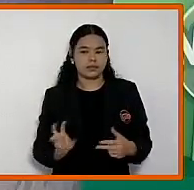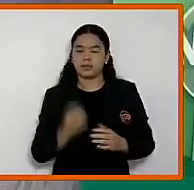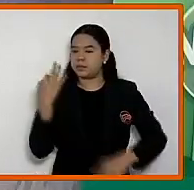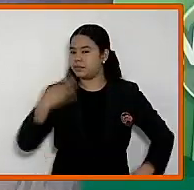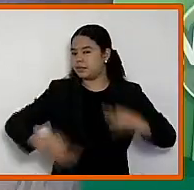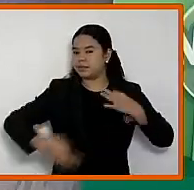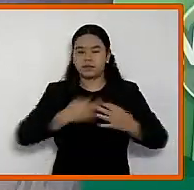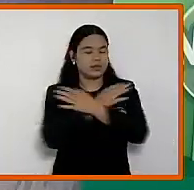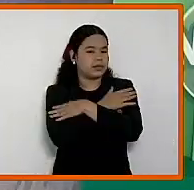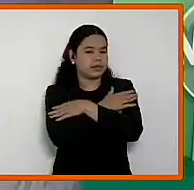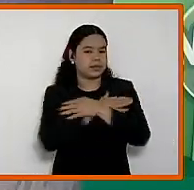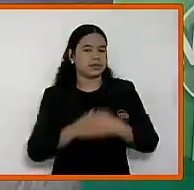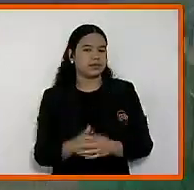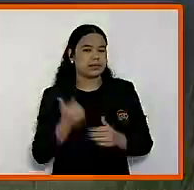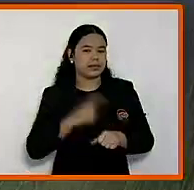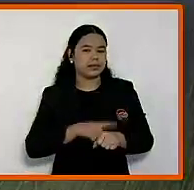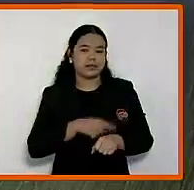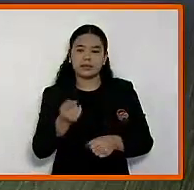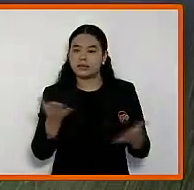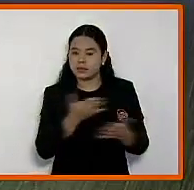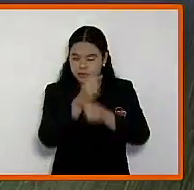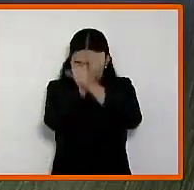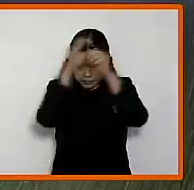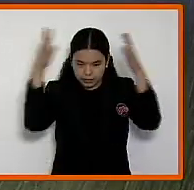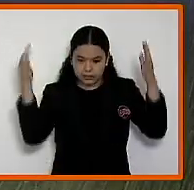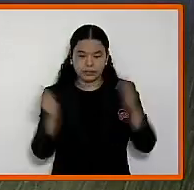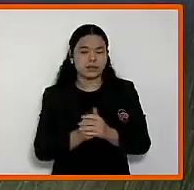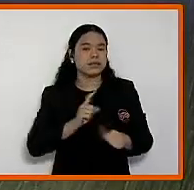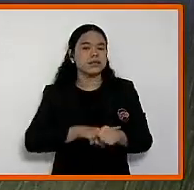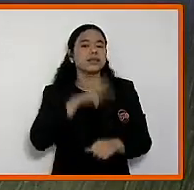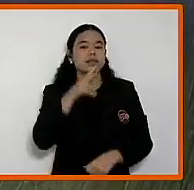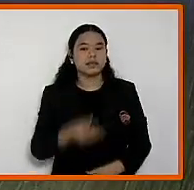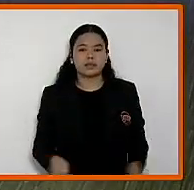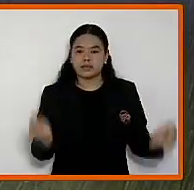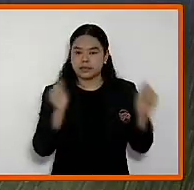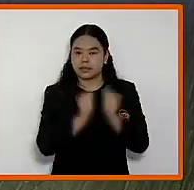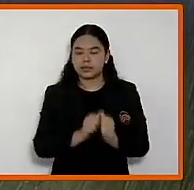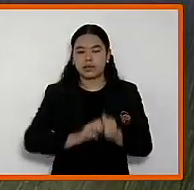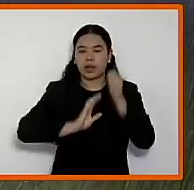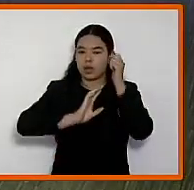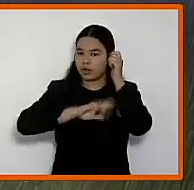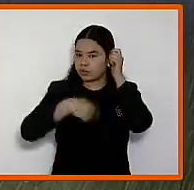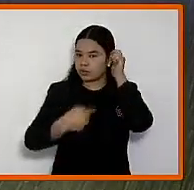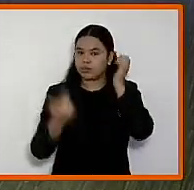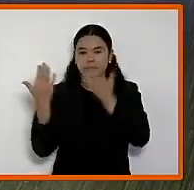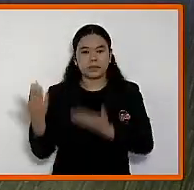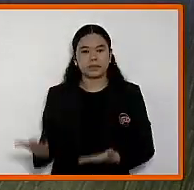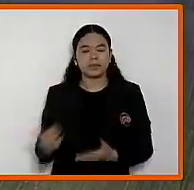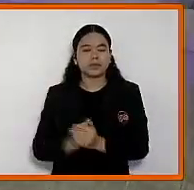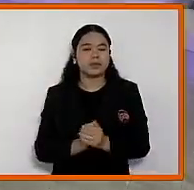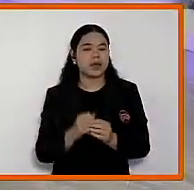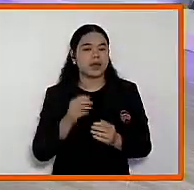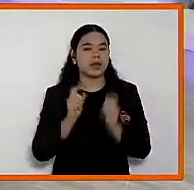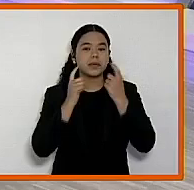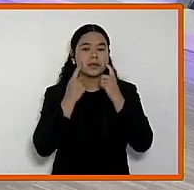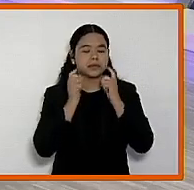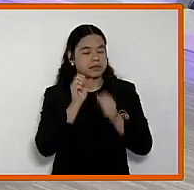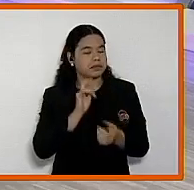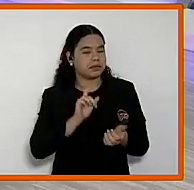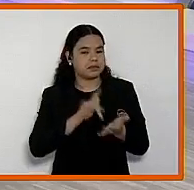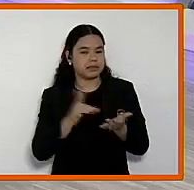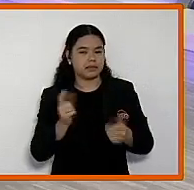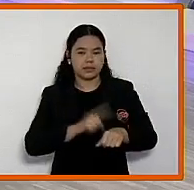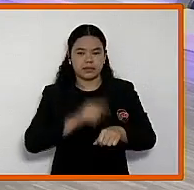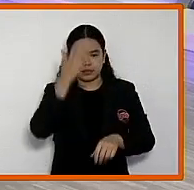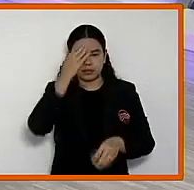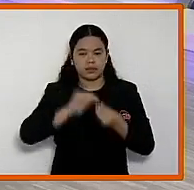Muchas felicidades. Ahora dime tú, ¿qué soñaste? Porque es momento de hacerlo una realidad con Tatiana. Muchas gracias, Madeline. Así es, vamos a conocer el